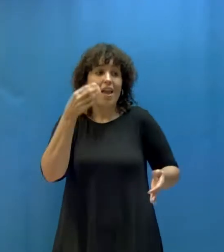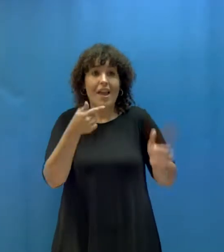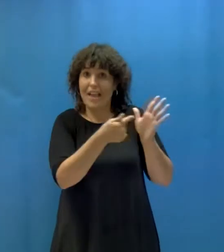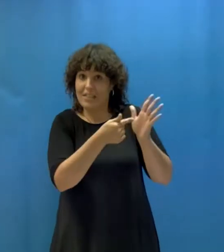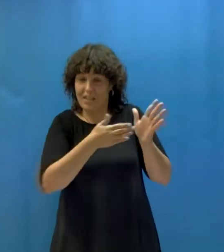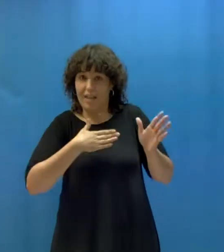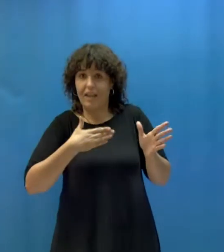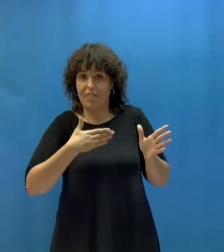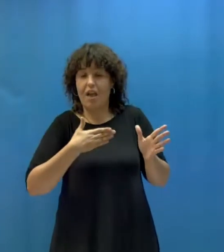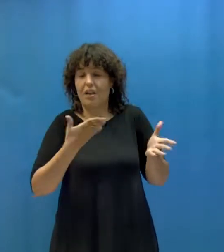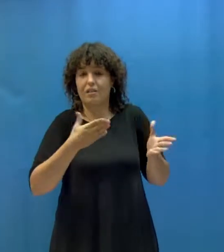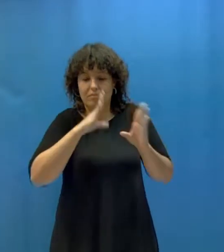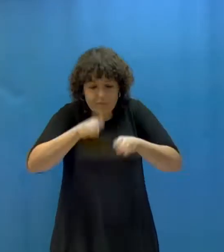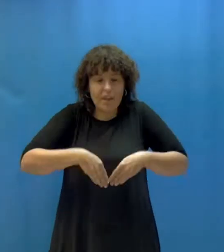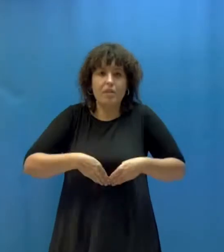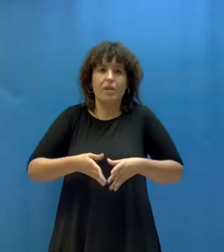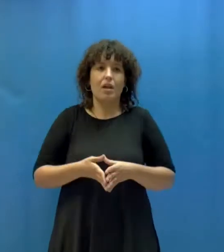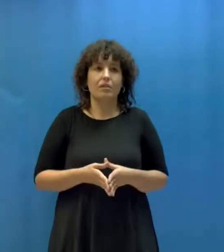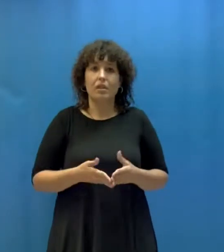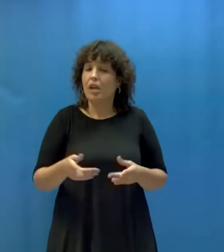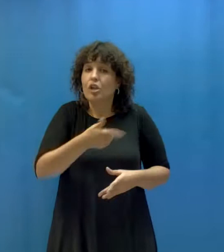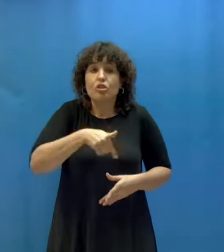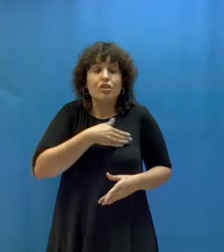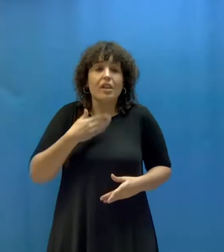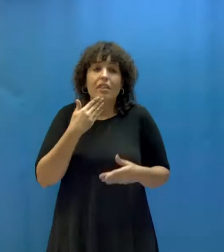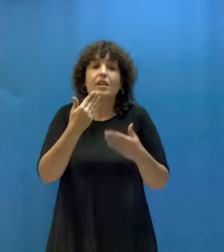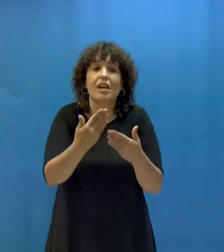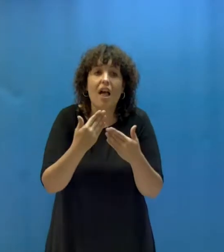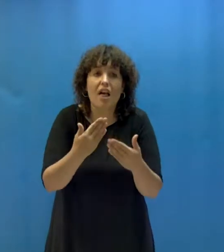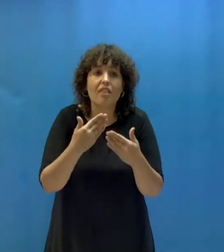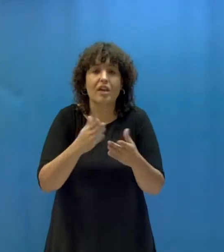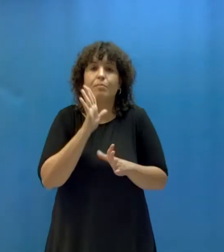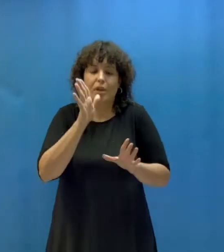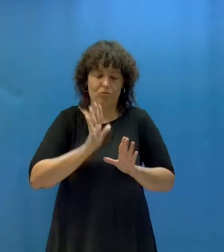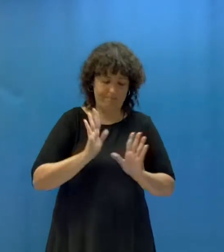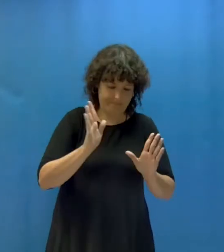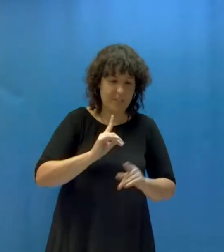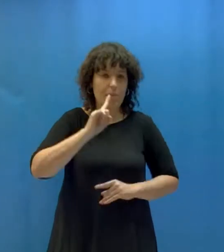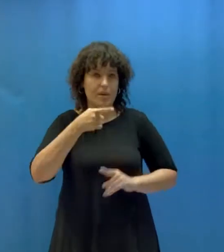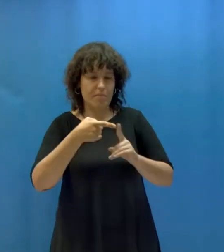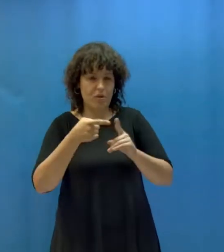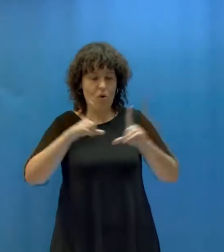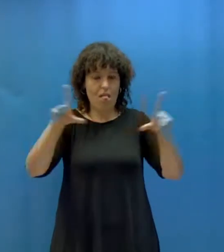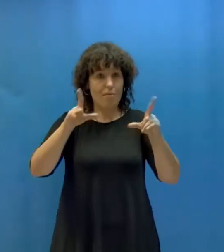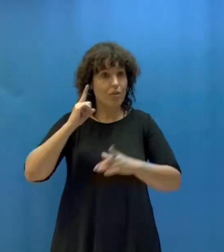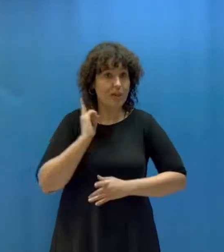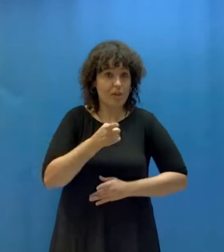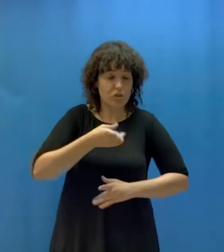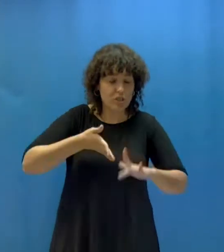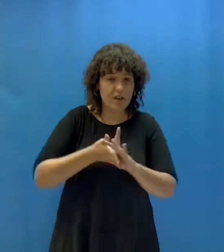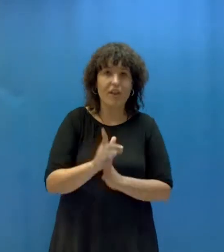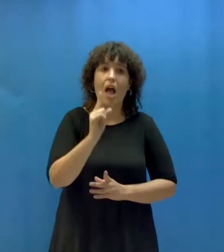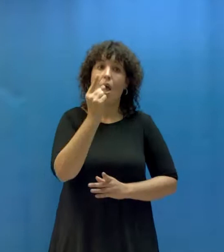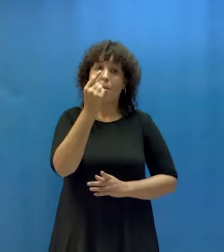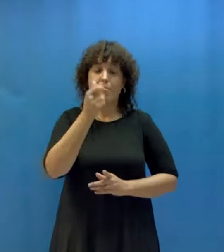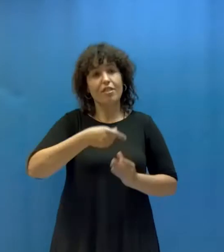sino opcional. Cosa que agradecemos, aunque con dos reticencias. La primera, que seguir con el vado obligatorio no suponga un aumento de precios respecto a